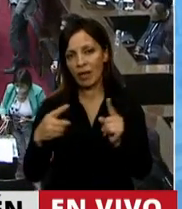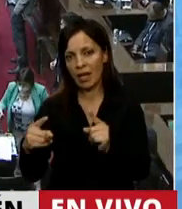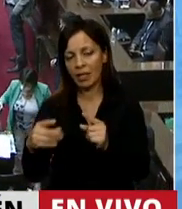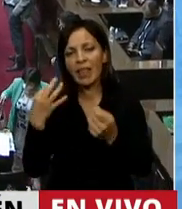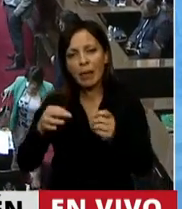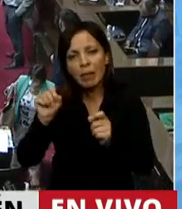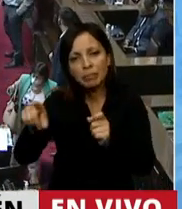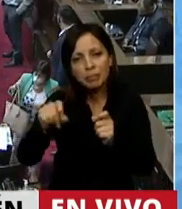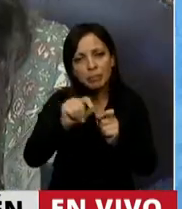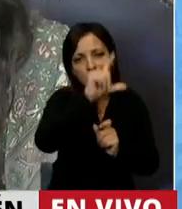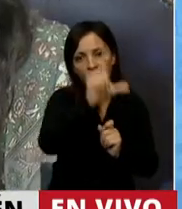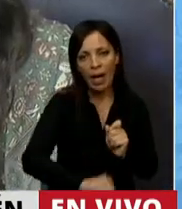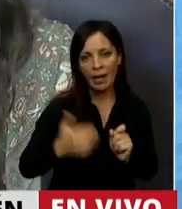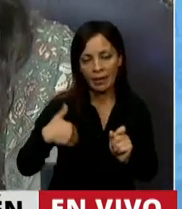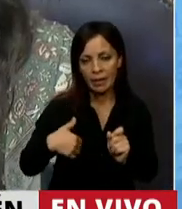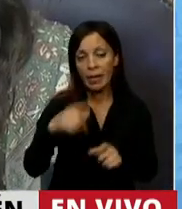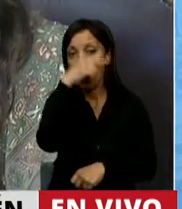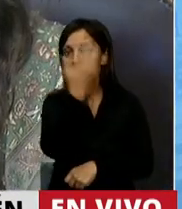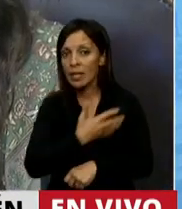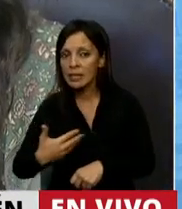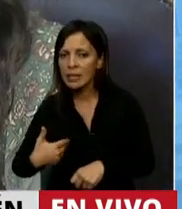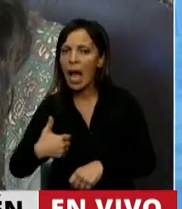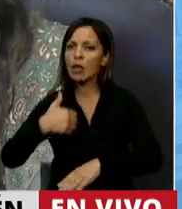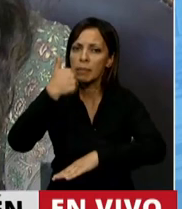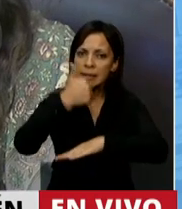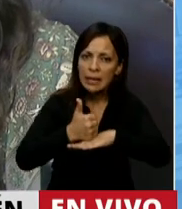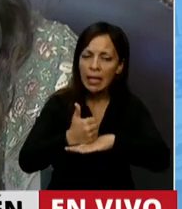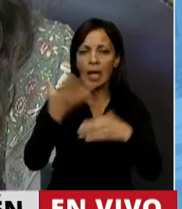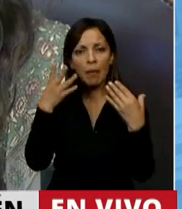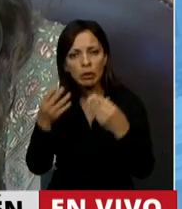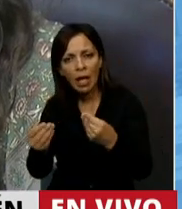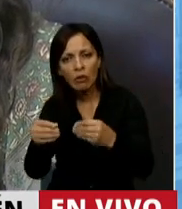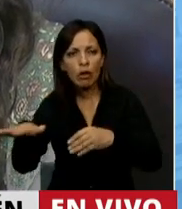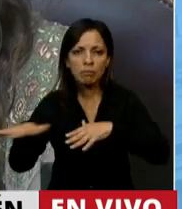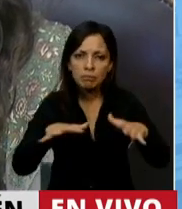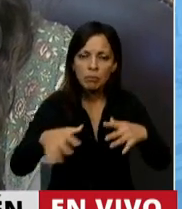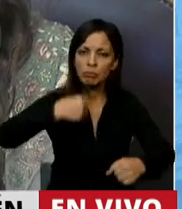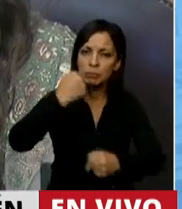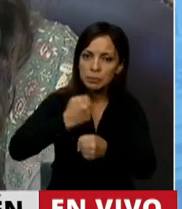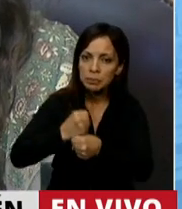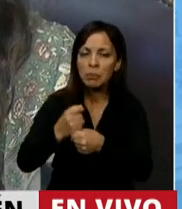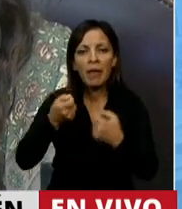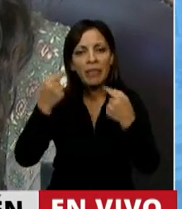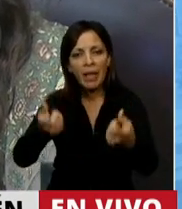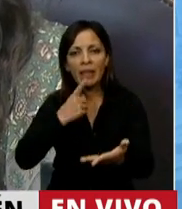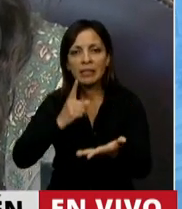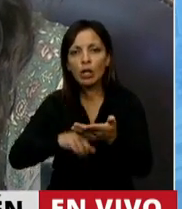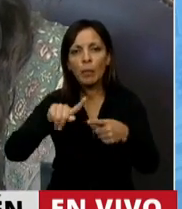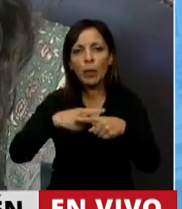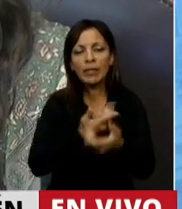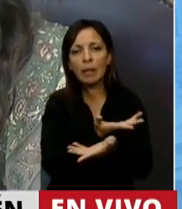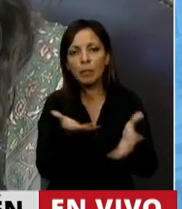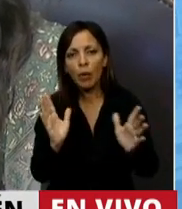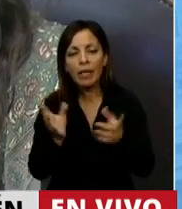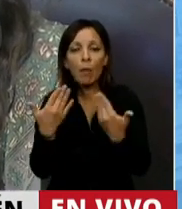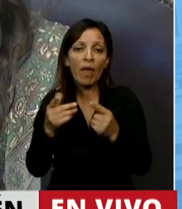del país. Un Estado activo, con fuerte presencia, capaz de articular políticas públicas sustentables y que pueda